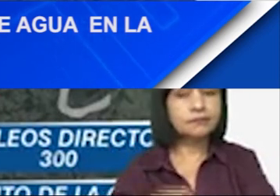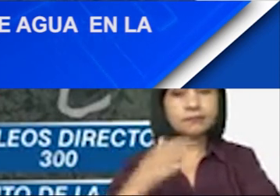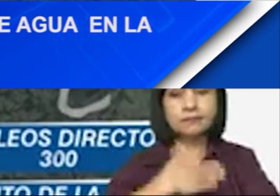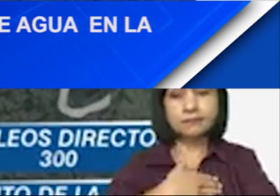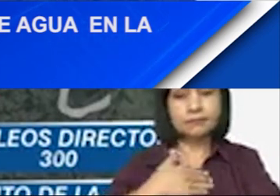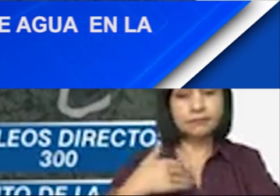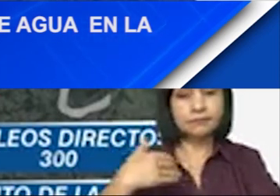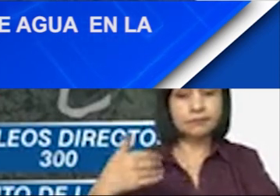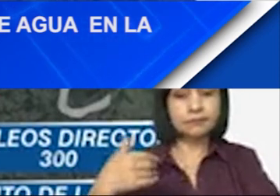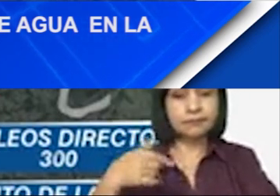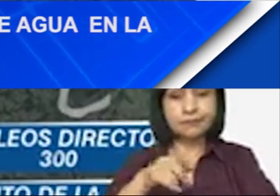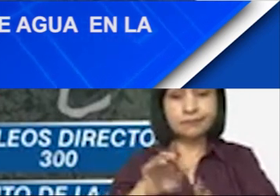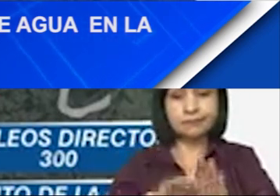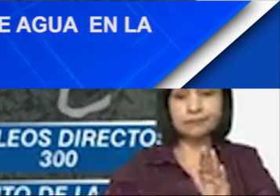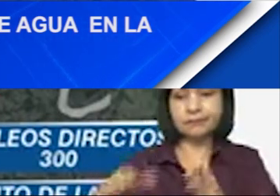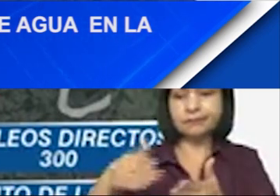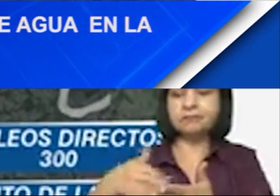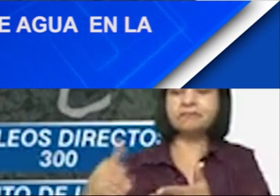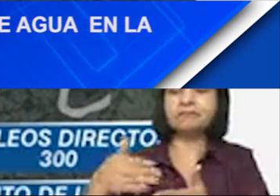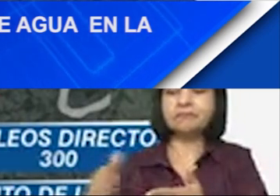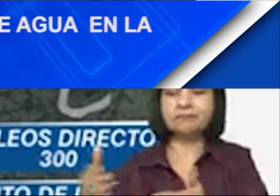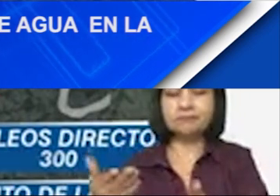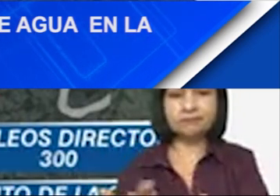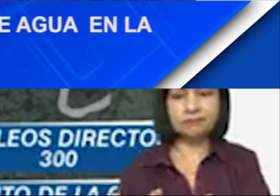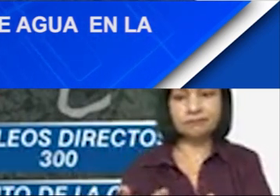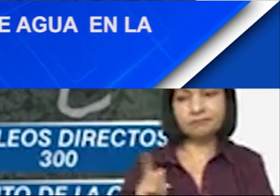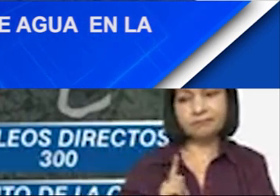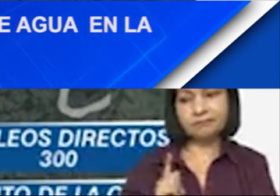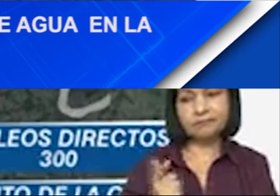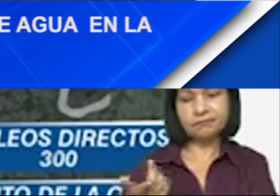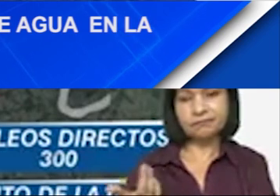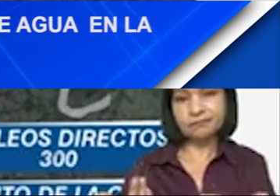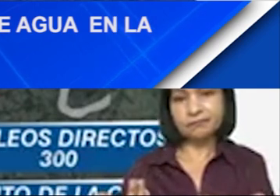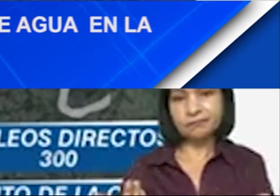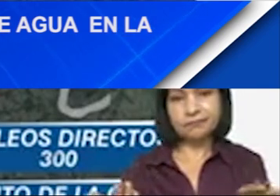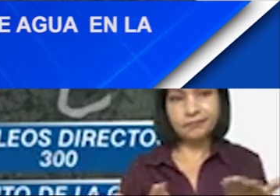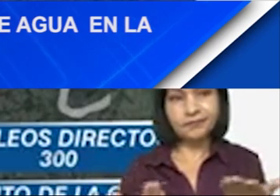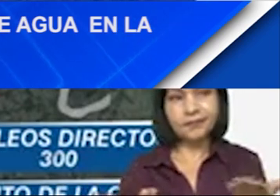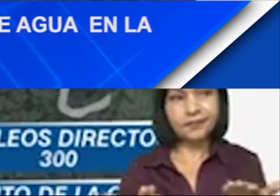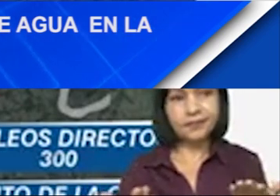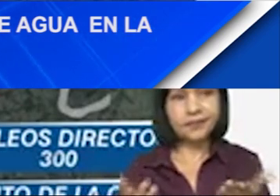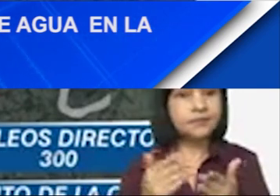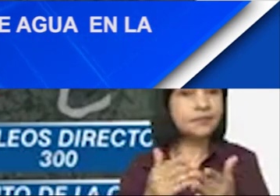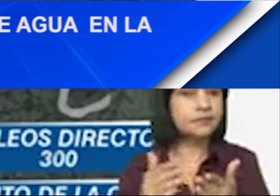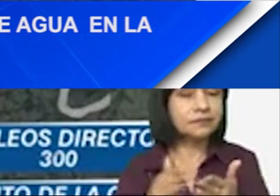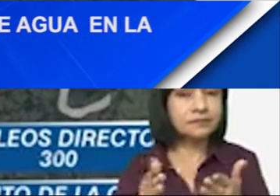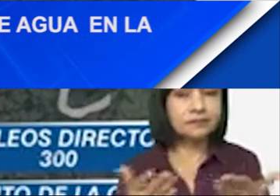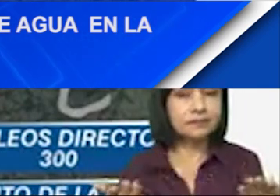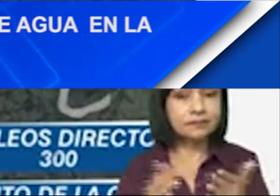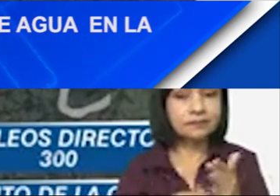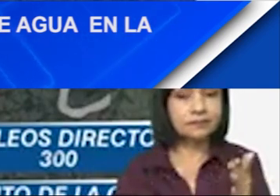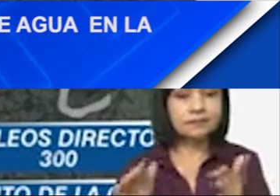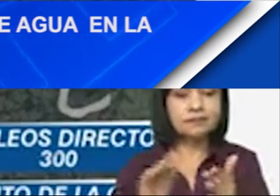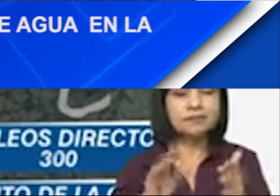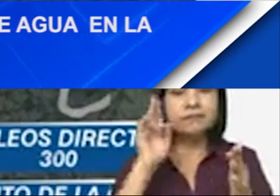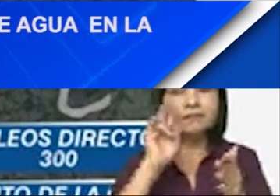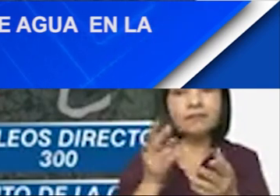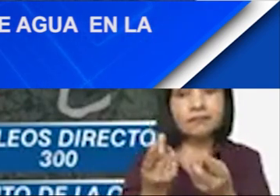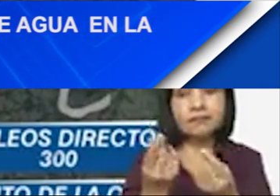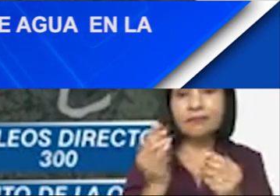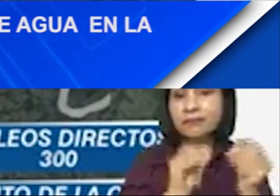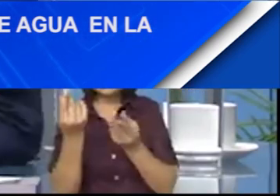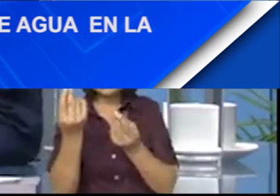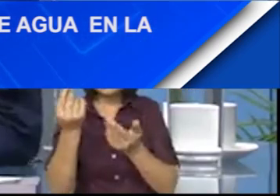sanitario, del 30%, arrimándonos a un 55%, y con proyecciones, con recursos que tenemos